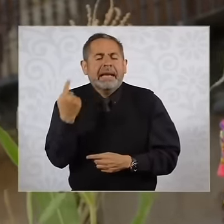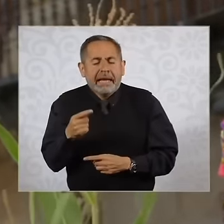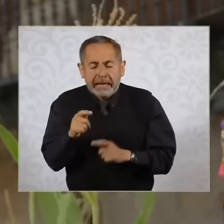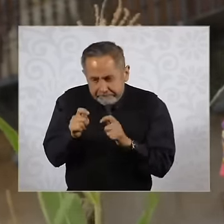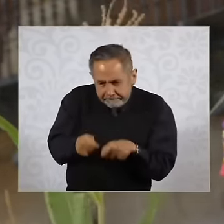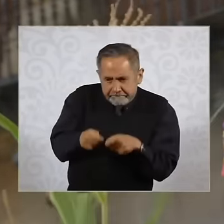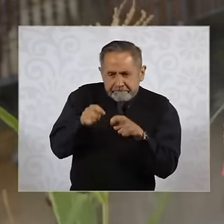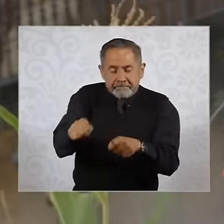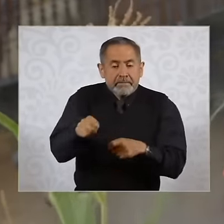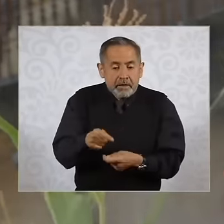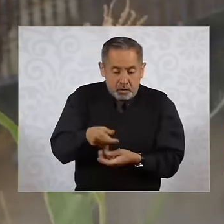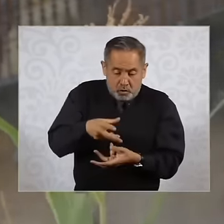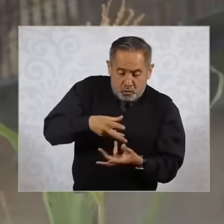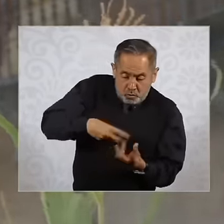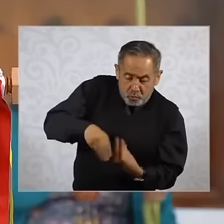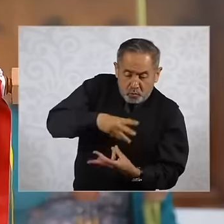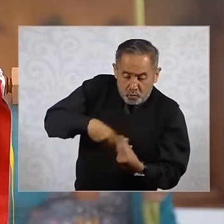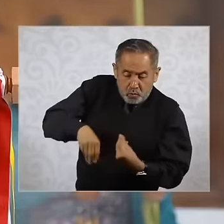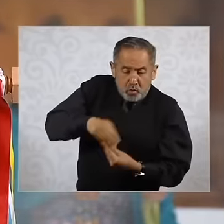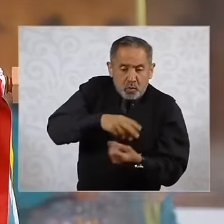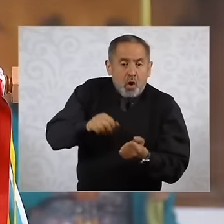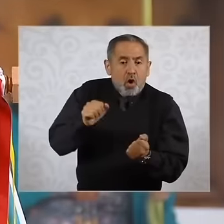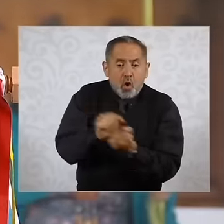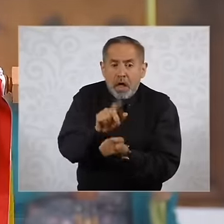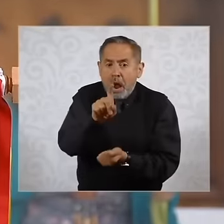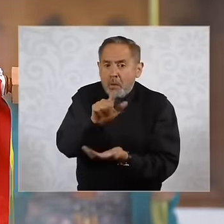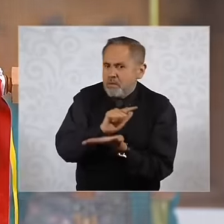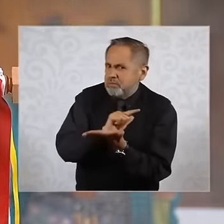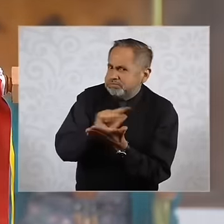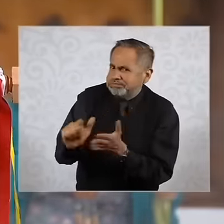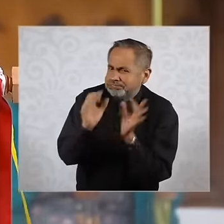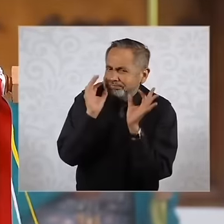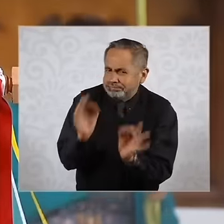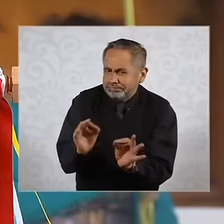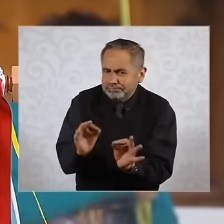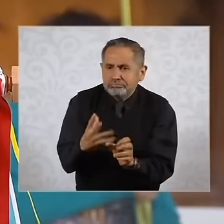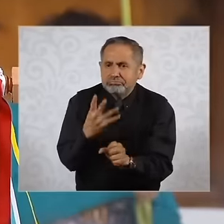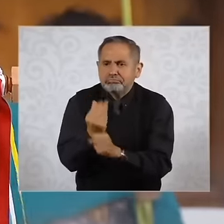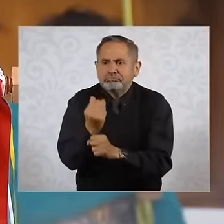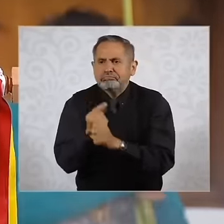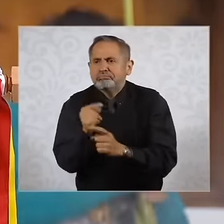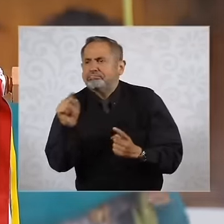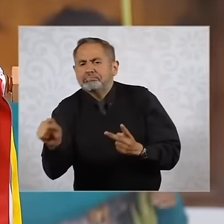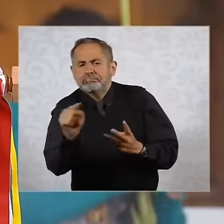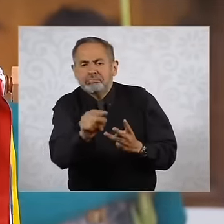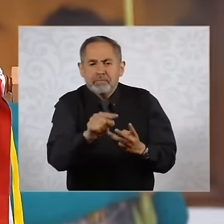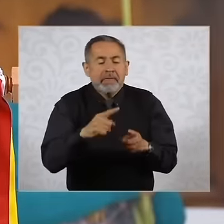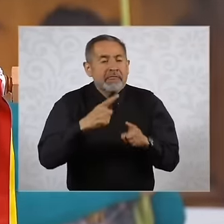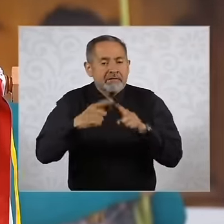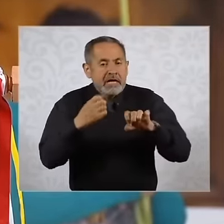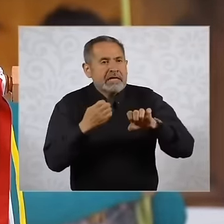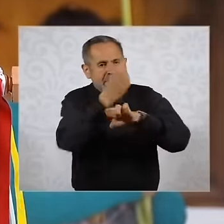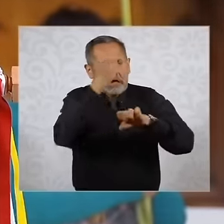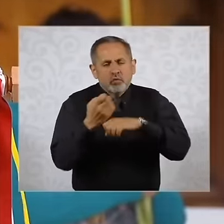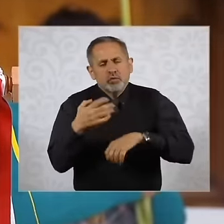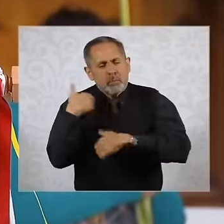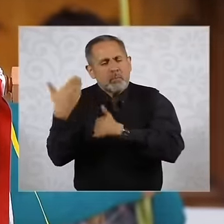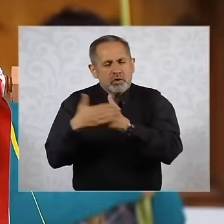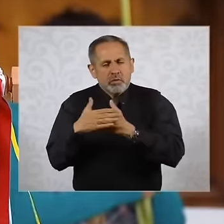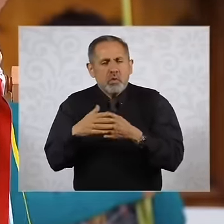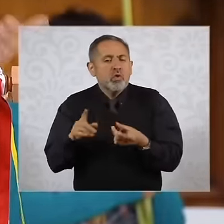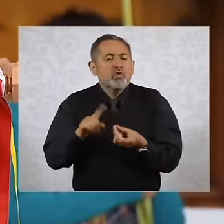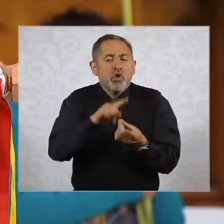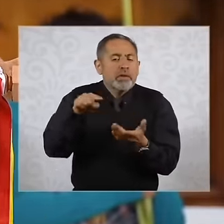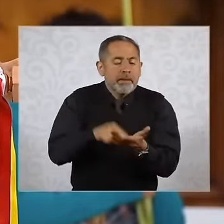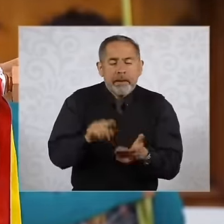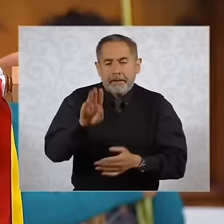el reciclamiento y el acceso humano al agua, ya iremos a los estados a anunciarlos, serán en